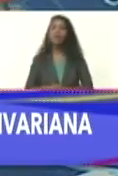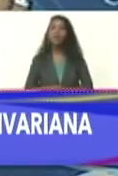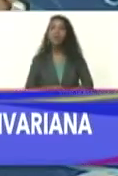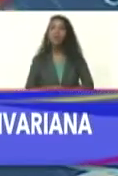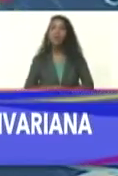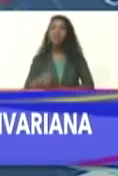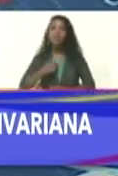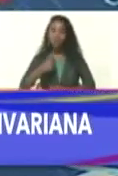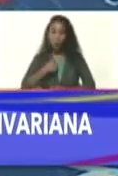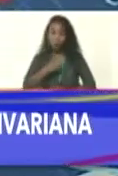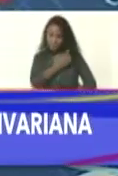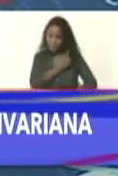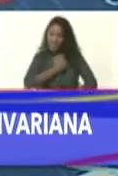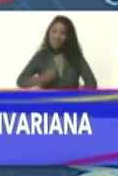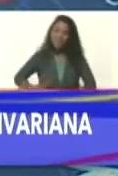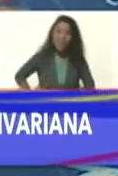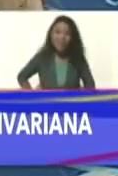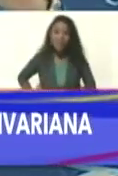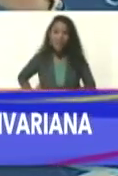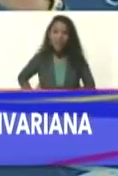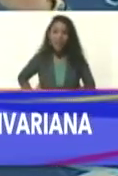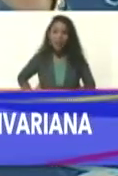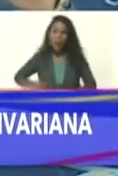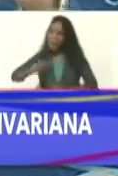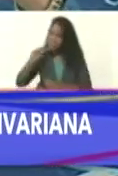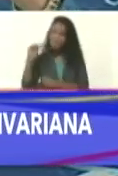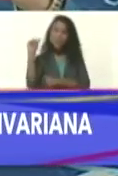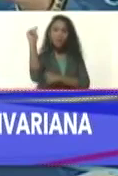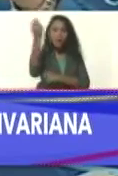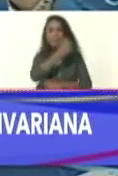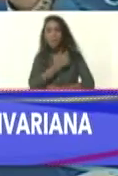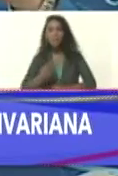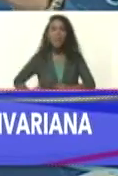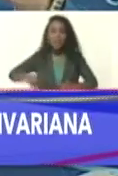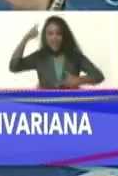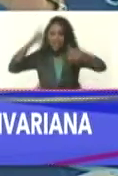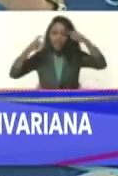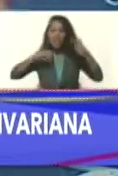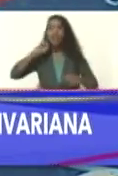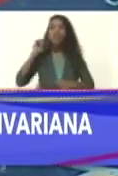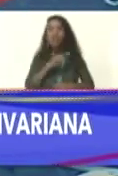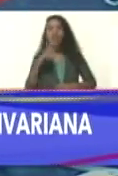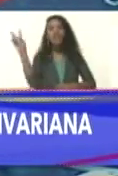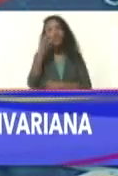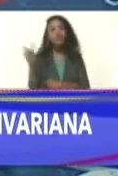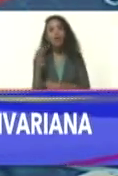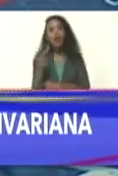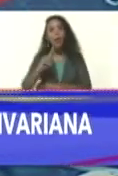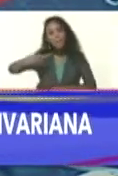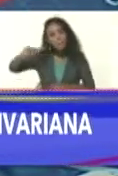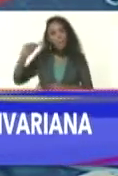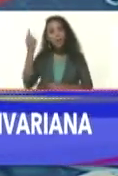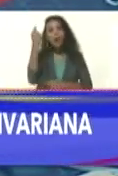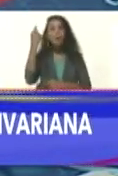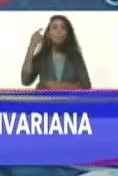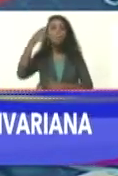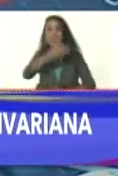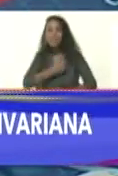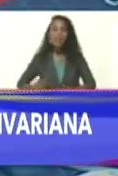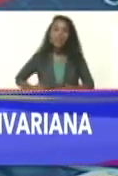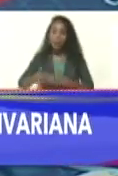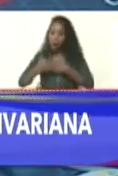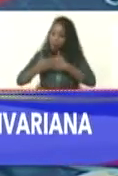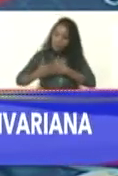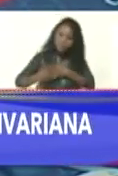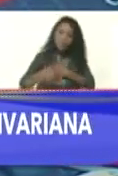Y yo soy presidente. Soy el primer presidente chavista de la historia de Venezuela. Y soy presidente para llevar adelante